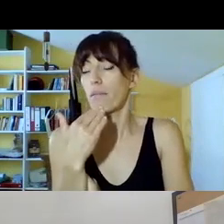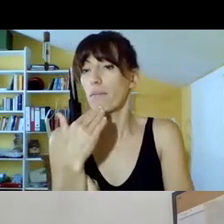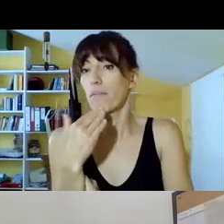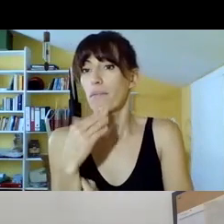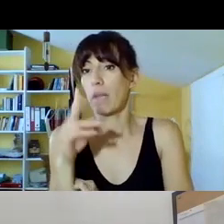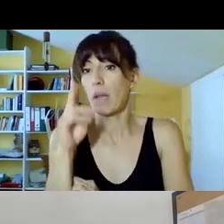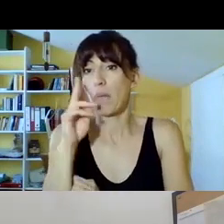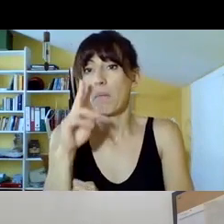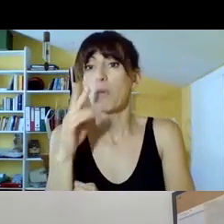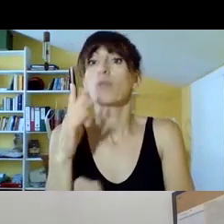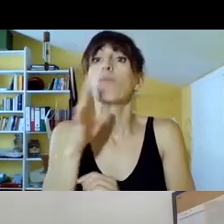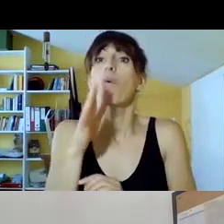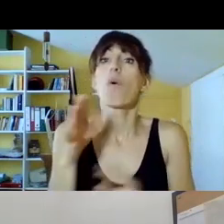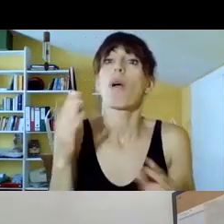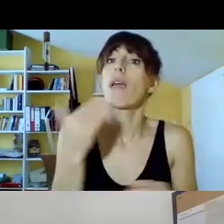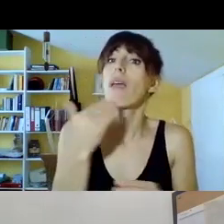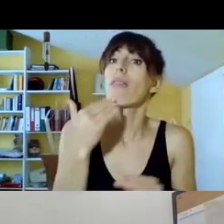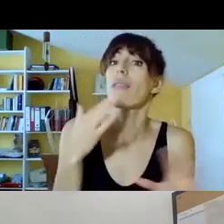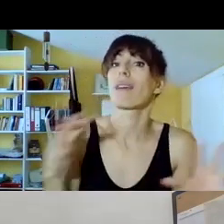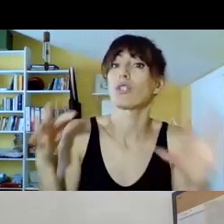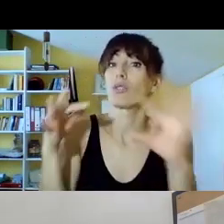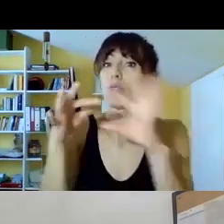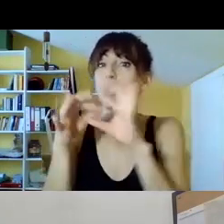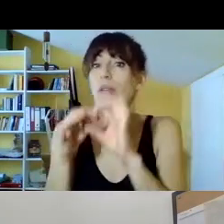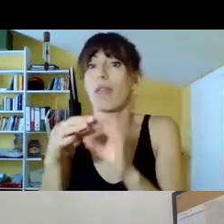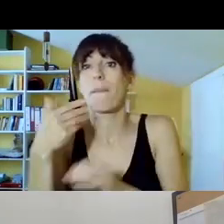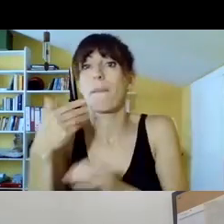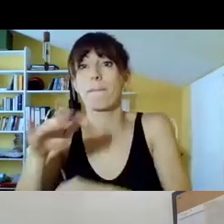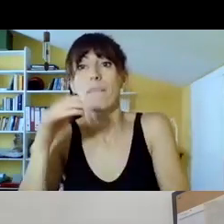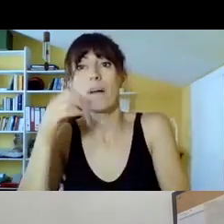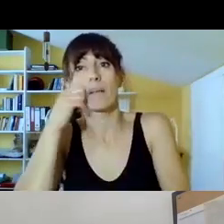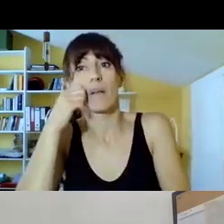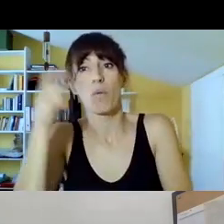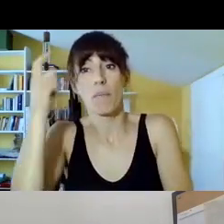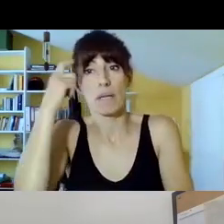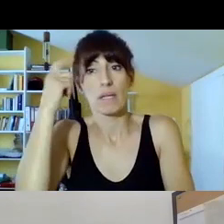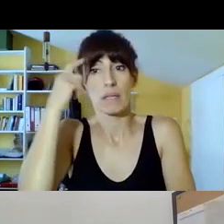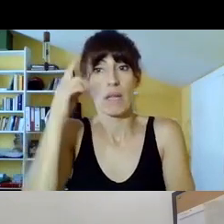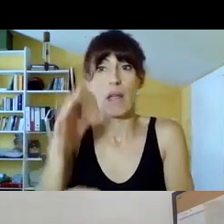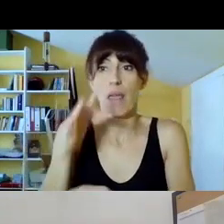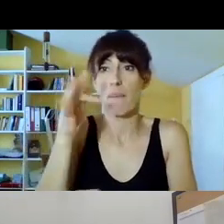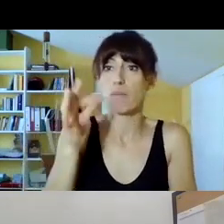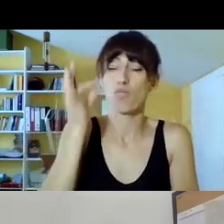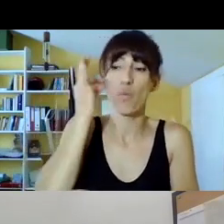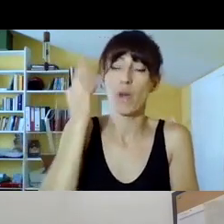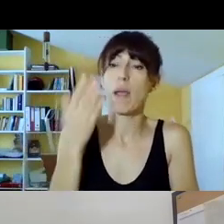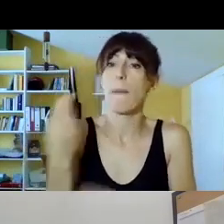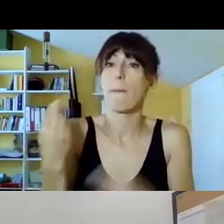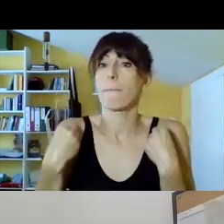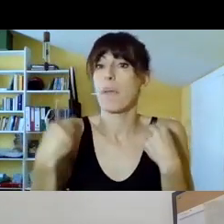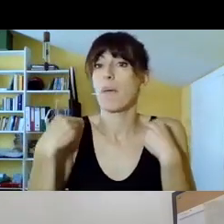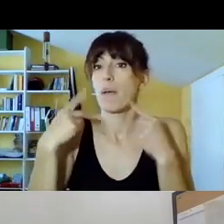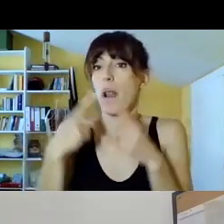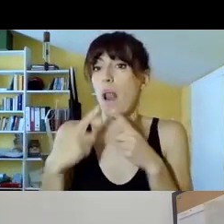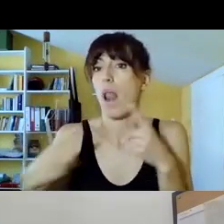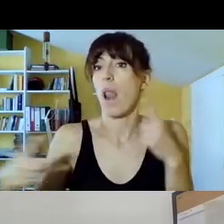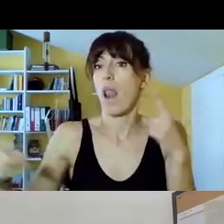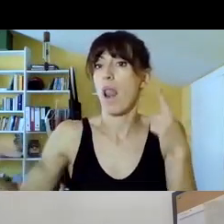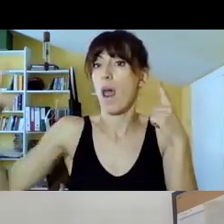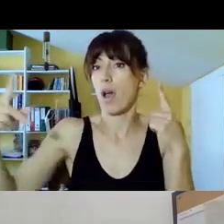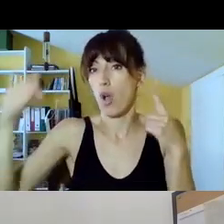está asociada a mala salud mental y las mujeres viven más años que los hombres. Y así puede quitar ese